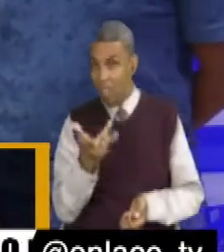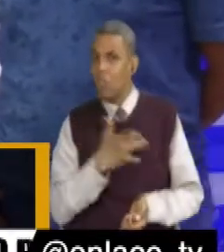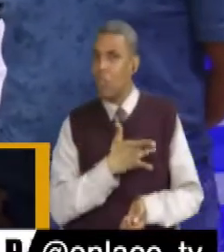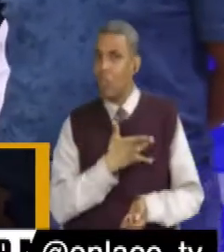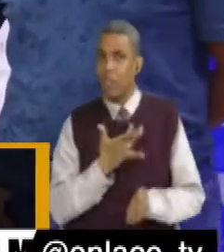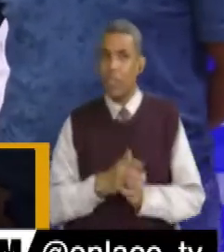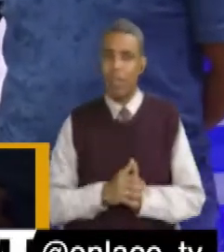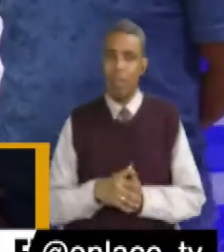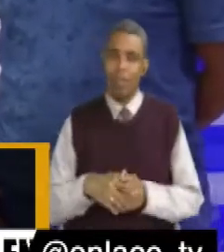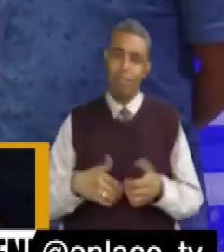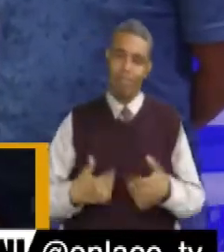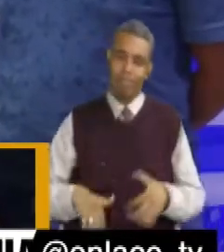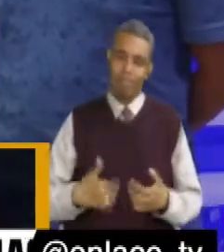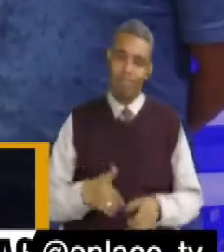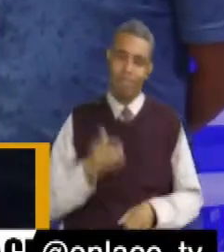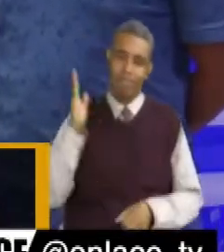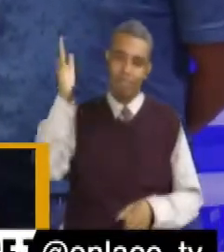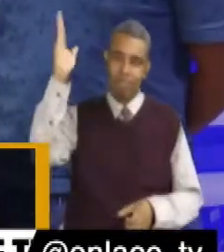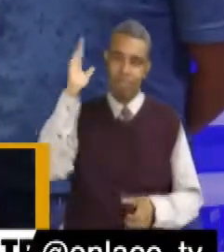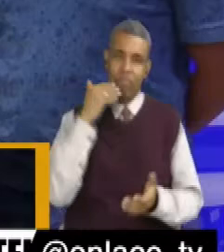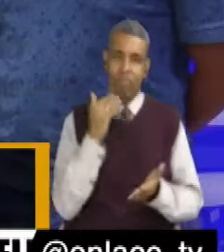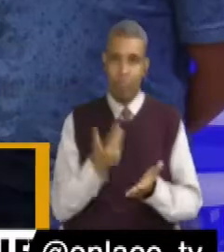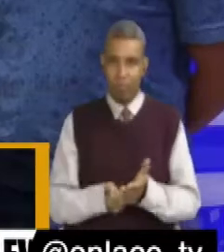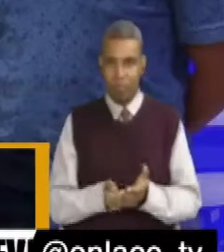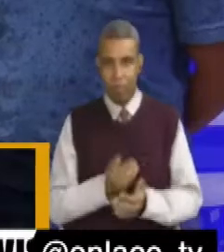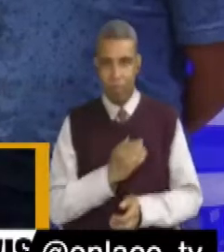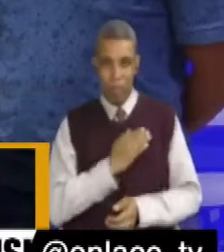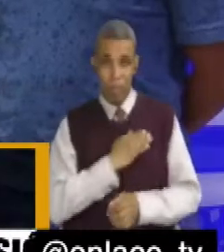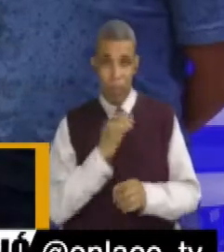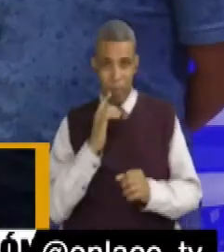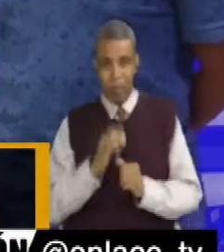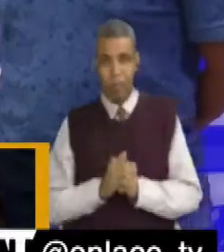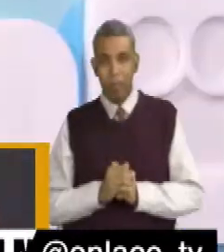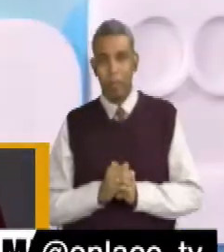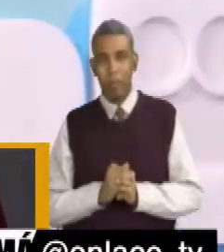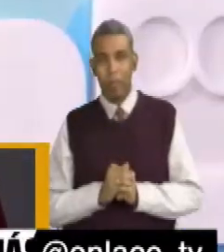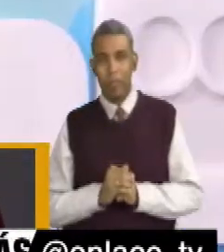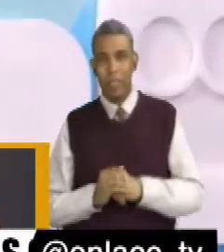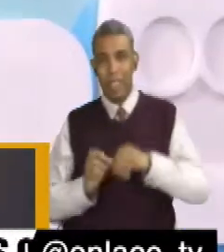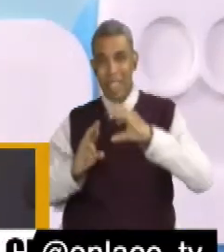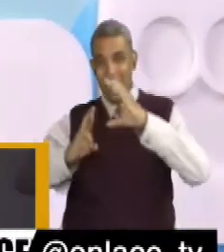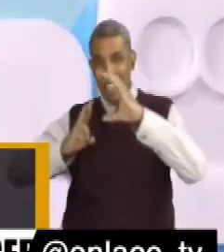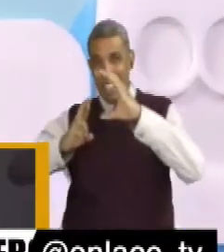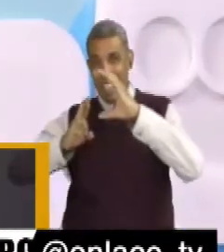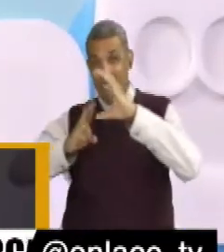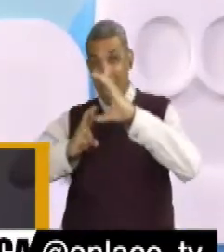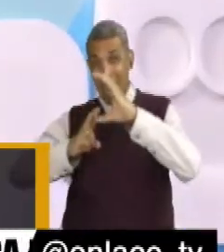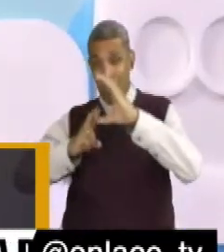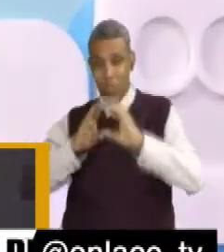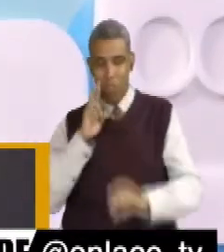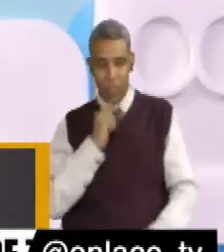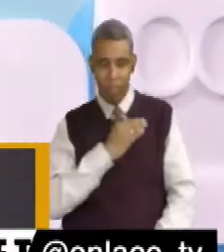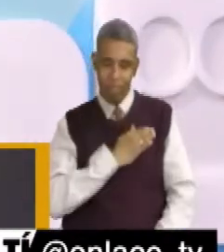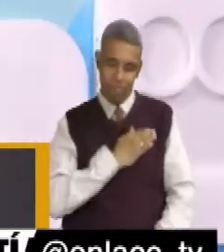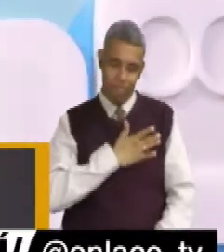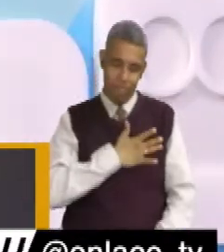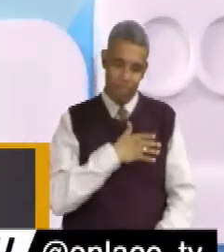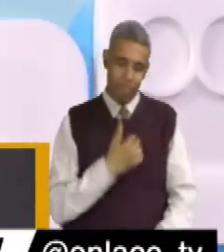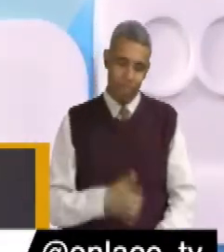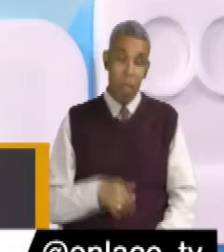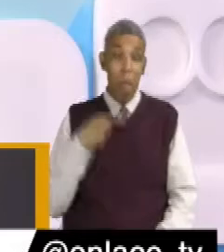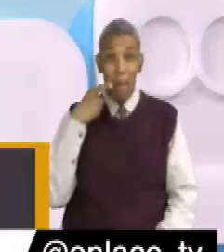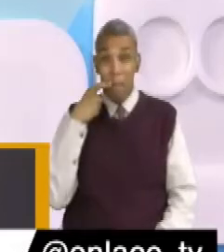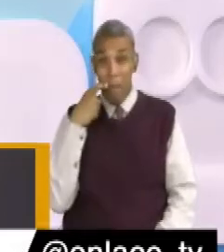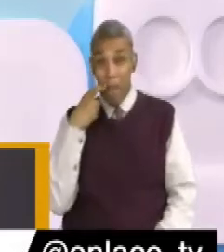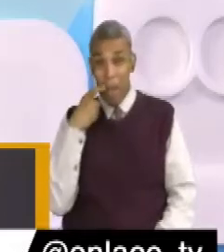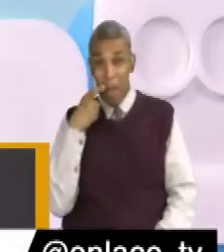nos regala a la familia Morales, en cabeza de nuestro padre Miguel, que de verdad es para nosotros un maestro de la música vallenata, ha